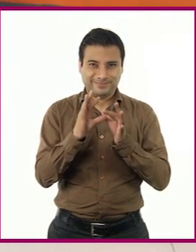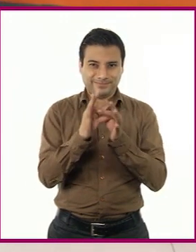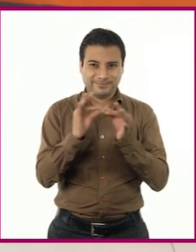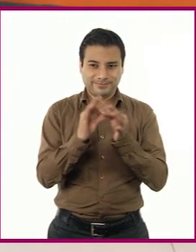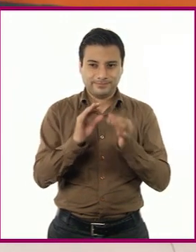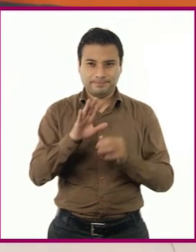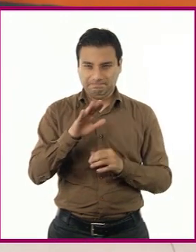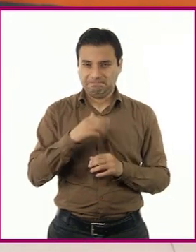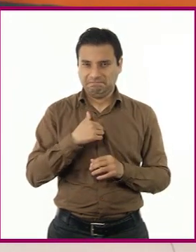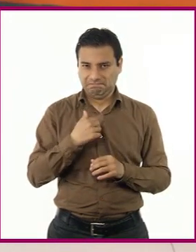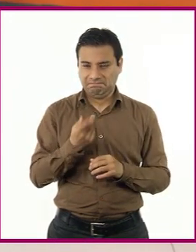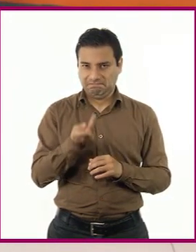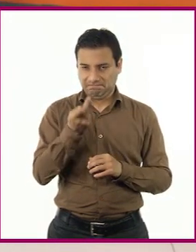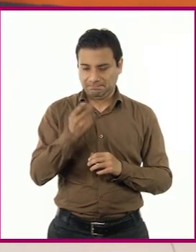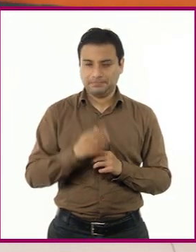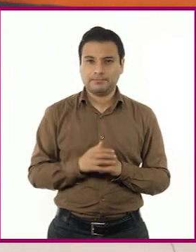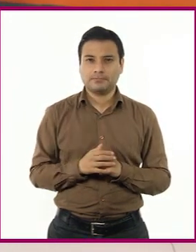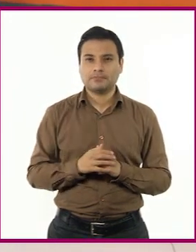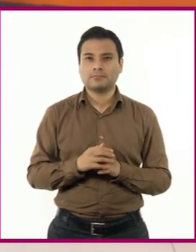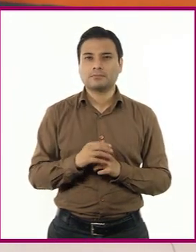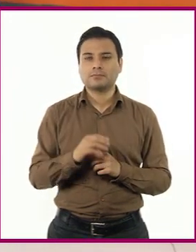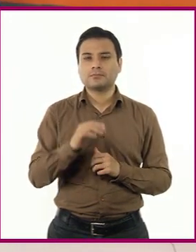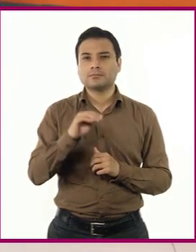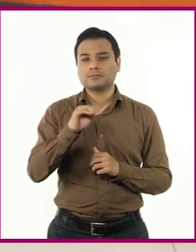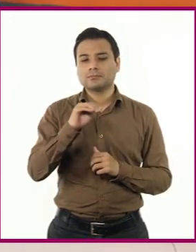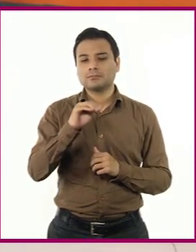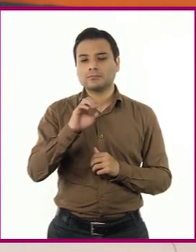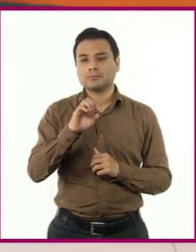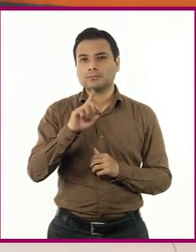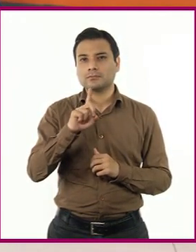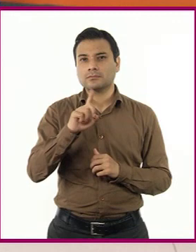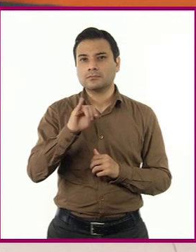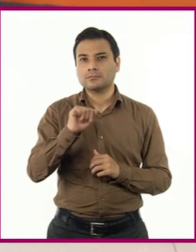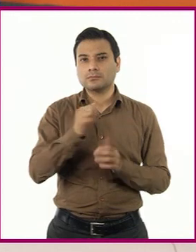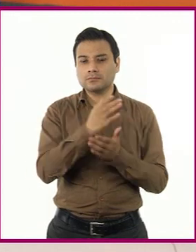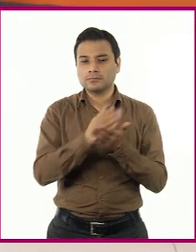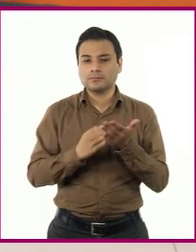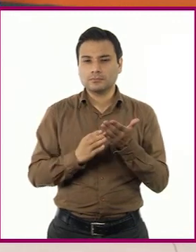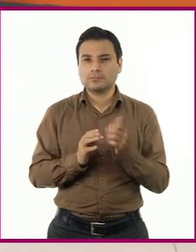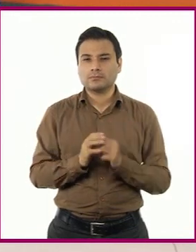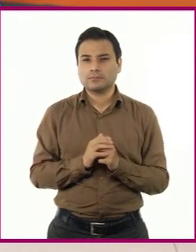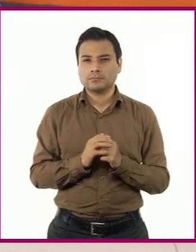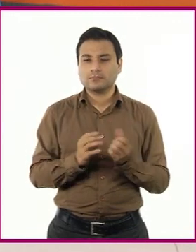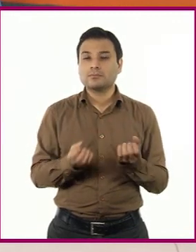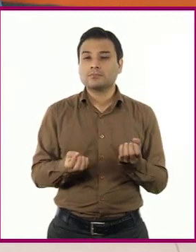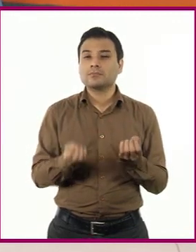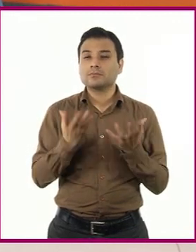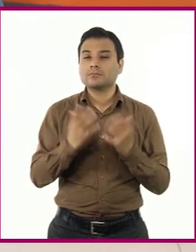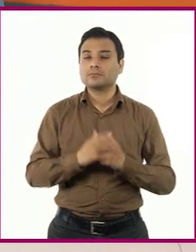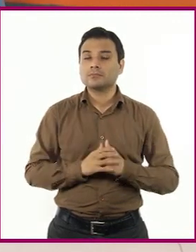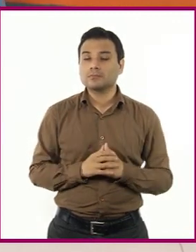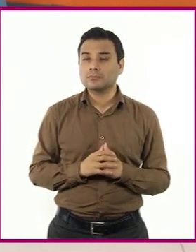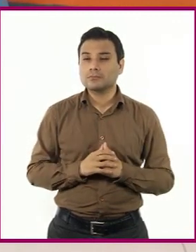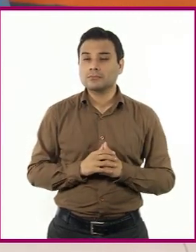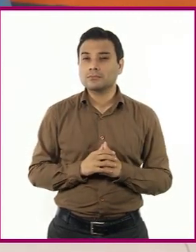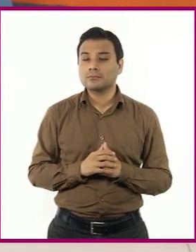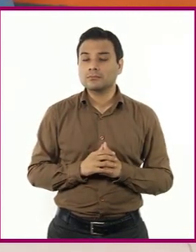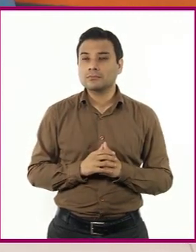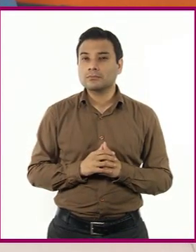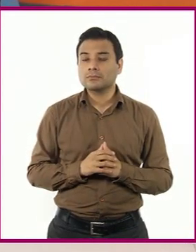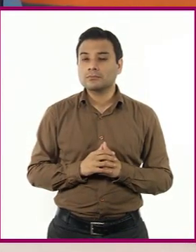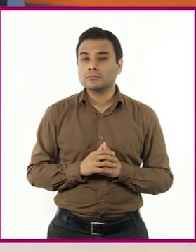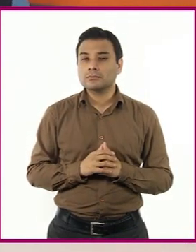Enrique, ¿cuál es la media de producción de 1970 a los datos de la década de los